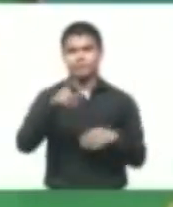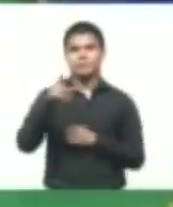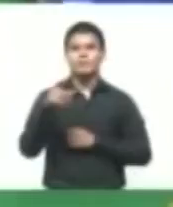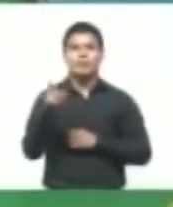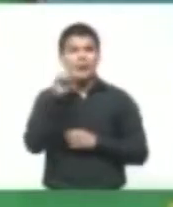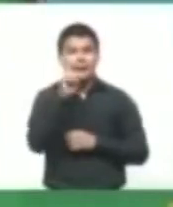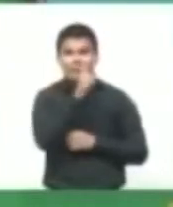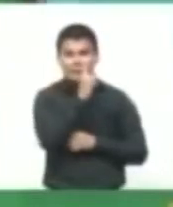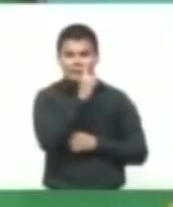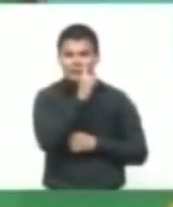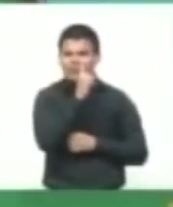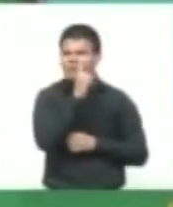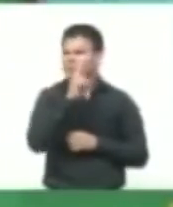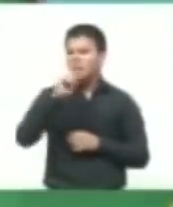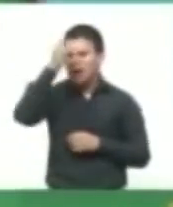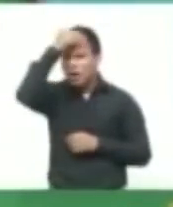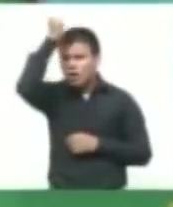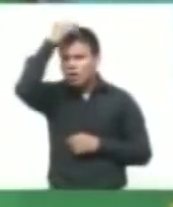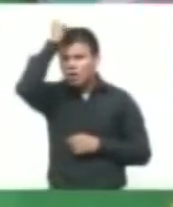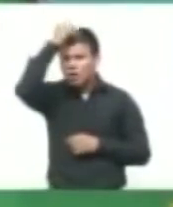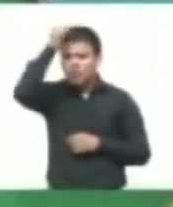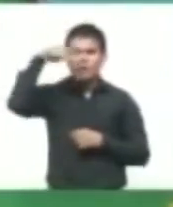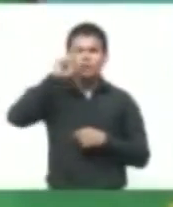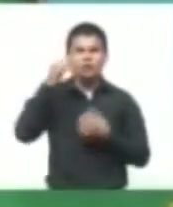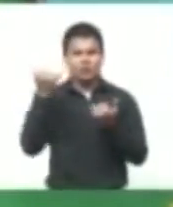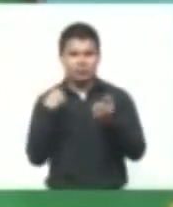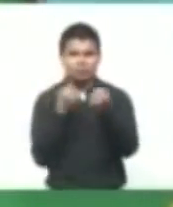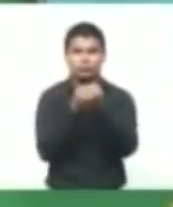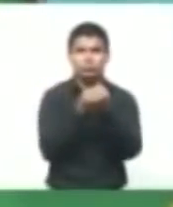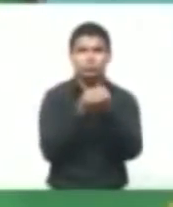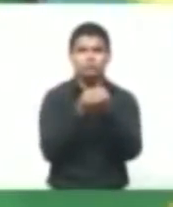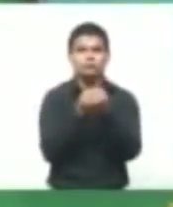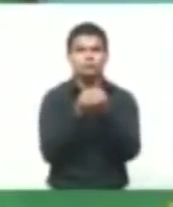con el Real Madrid y para el empate puso el gol,